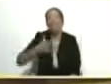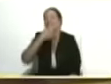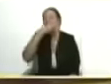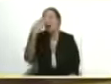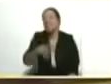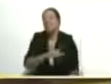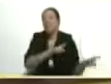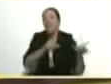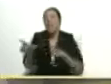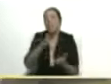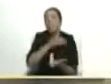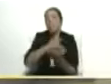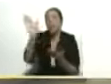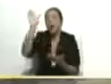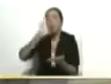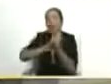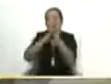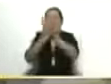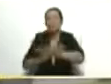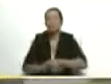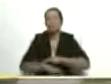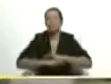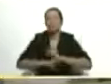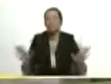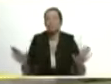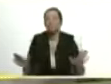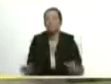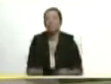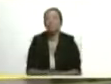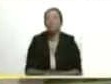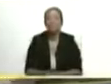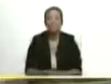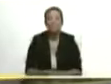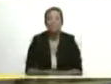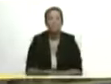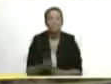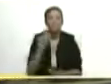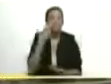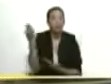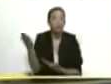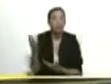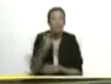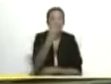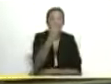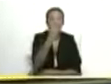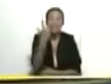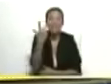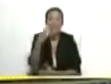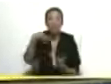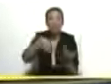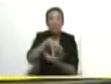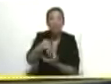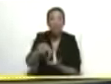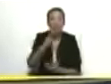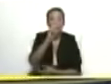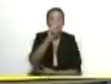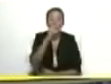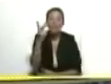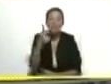Ya listo. Se acabó todo, pues. Y aquel 23 de enero, Diosdado,